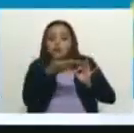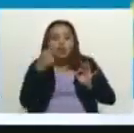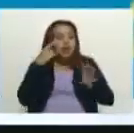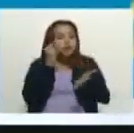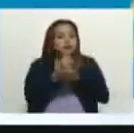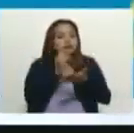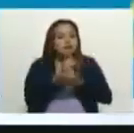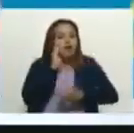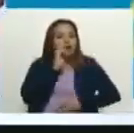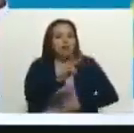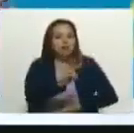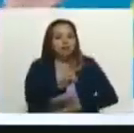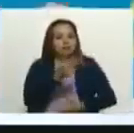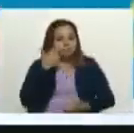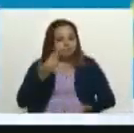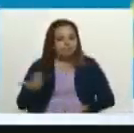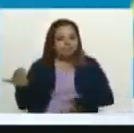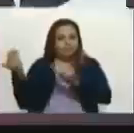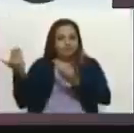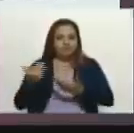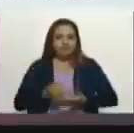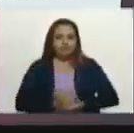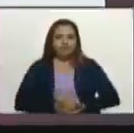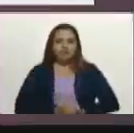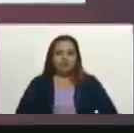ahora. Adelante, José Manuel.